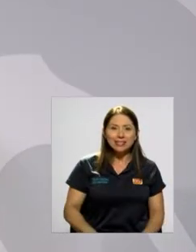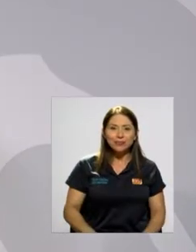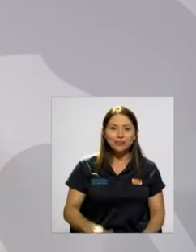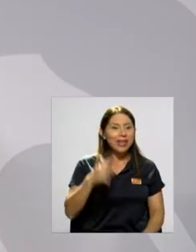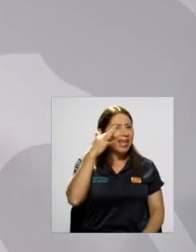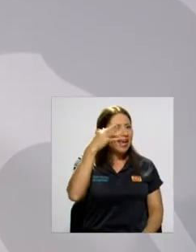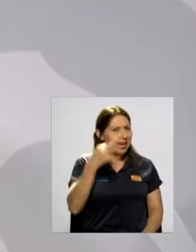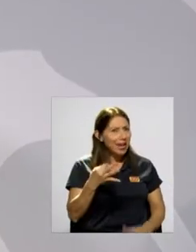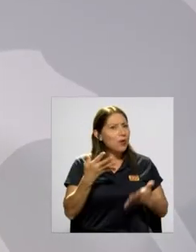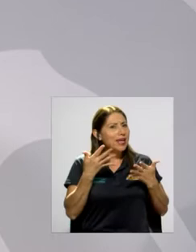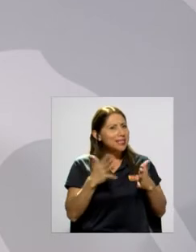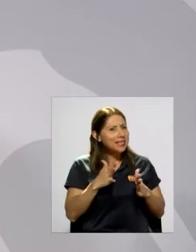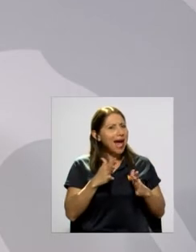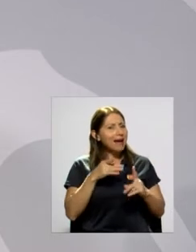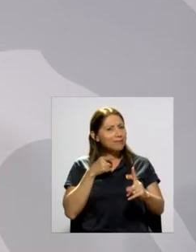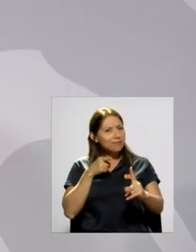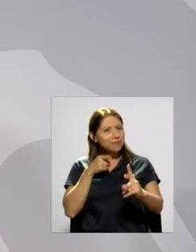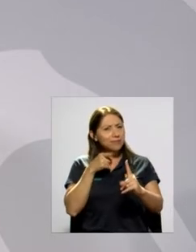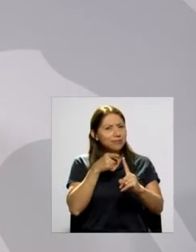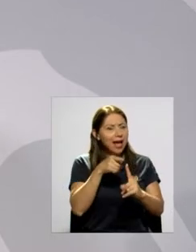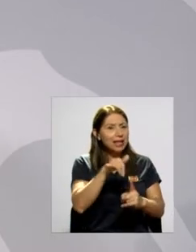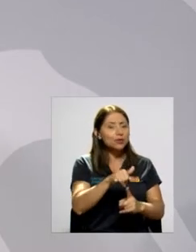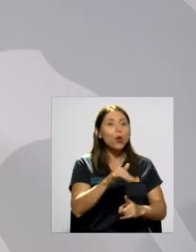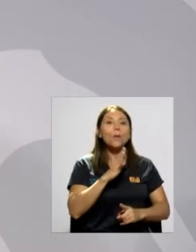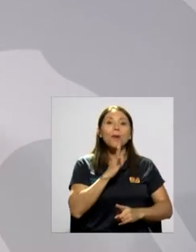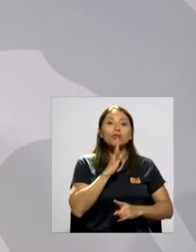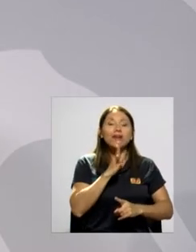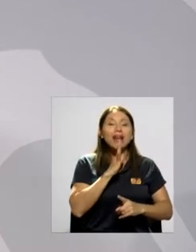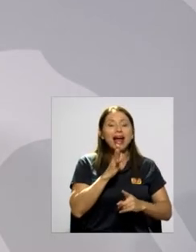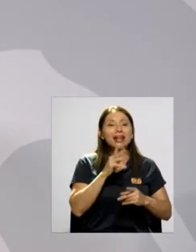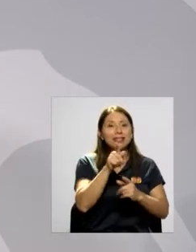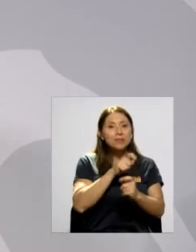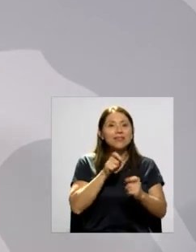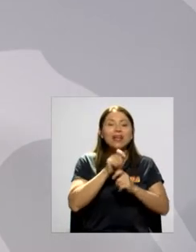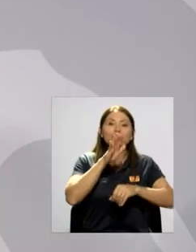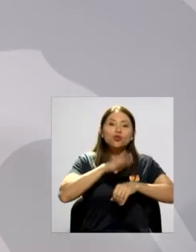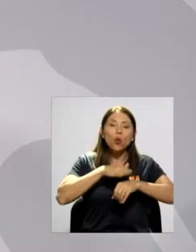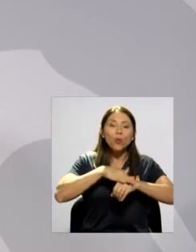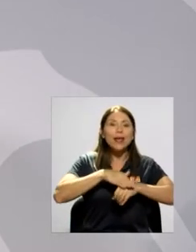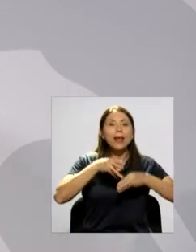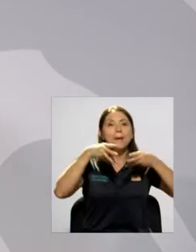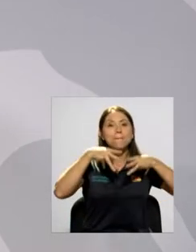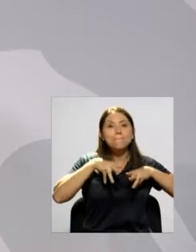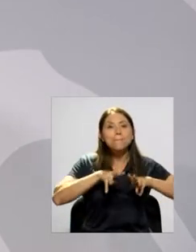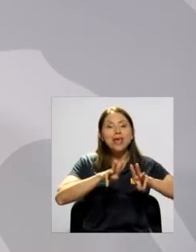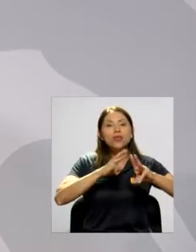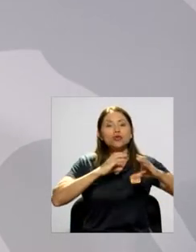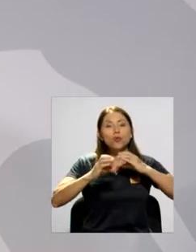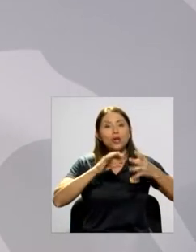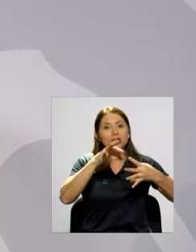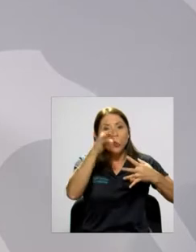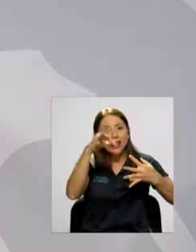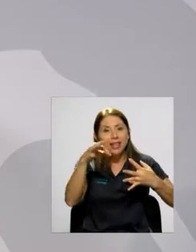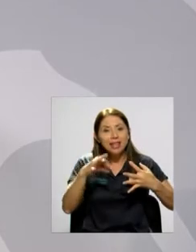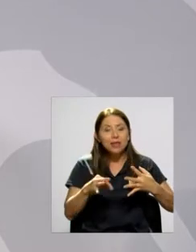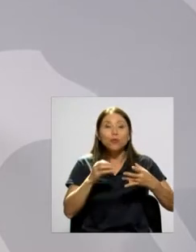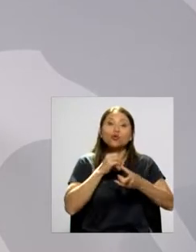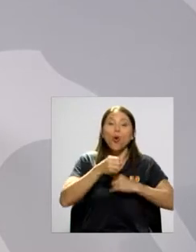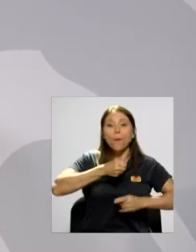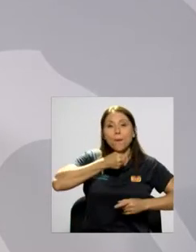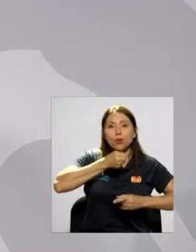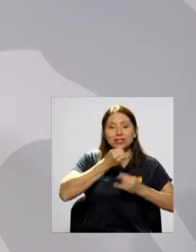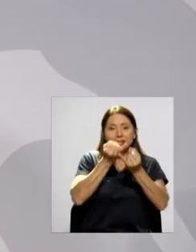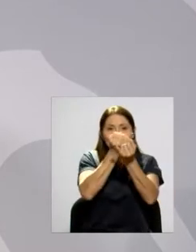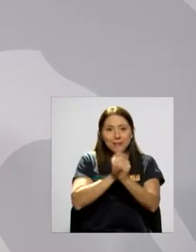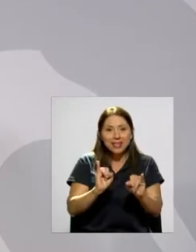y ahora vamos a hablar específicamente de los medios alternativos o de los periodistas independientes que también han tenido un protagonismo en